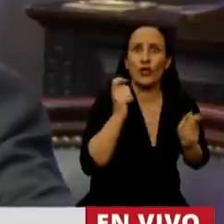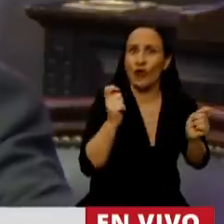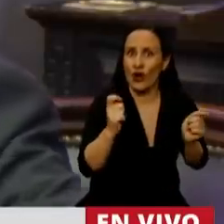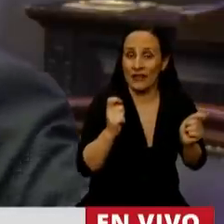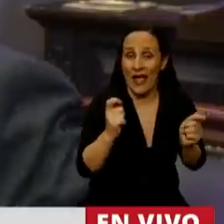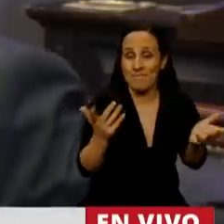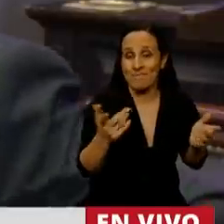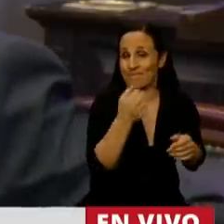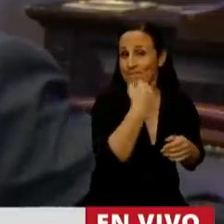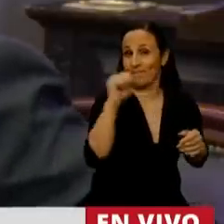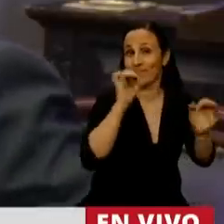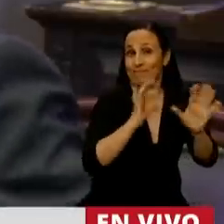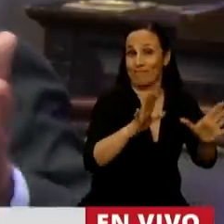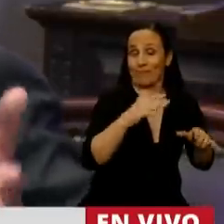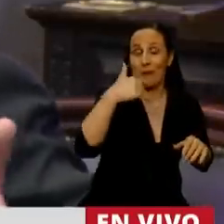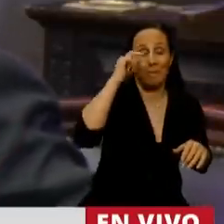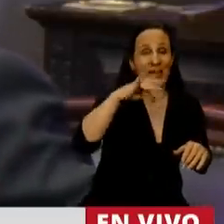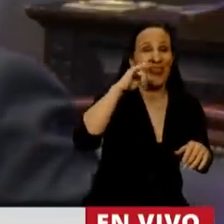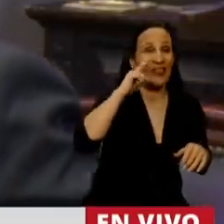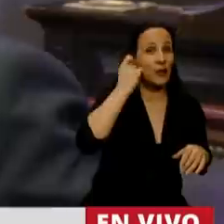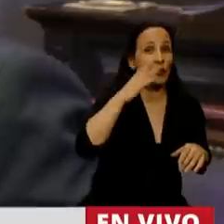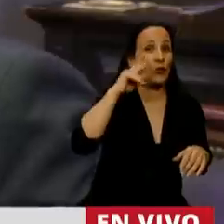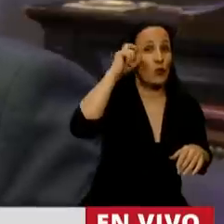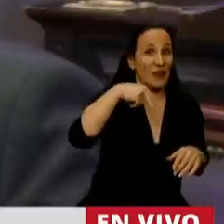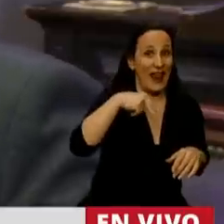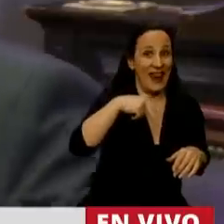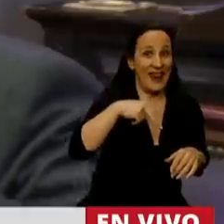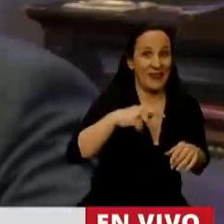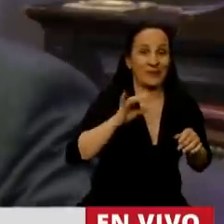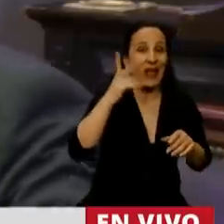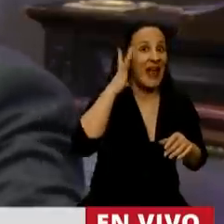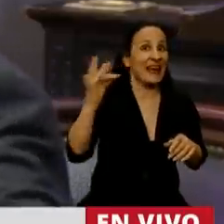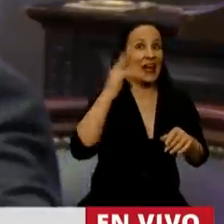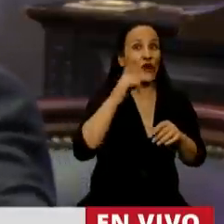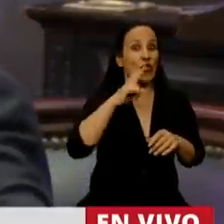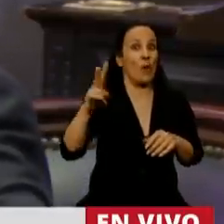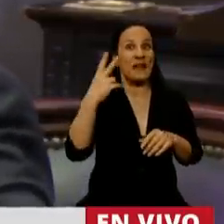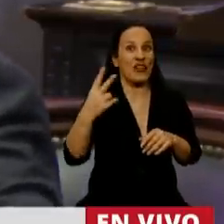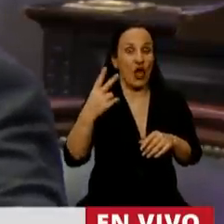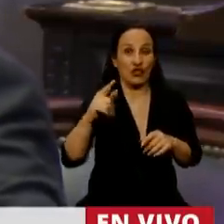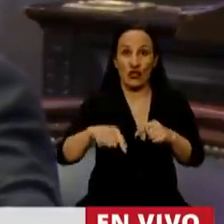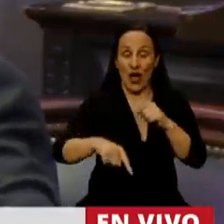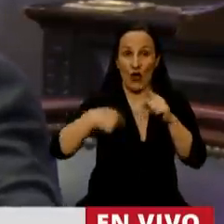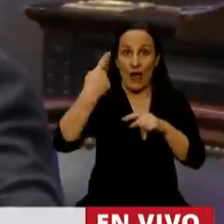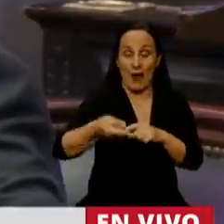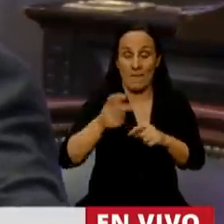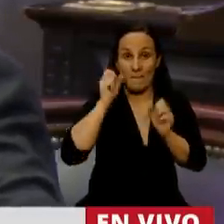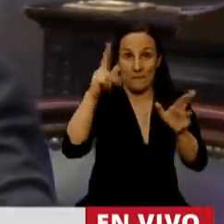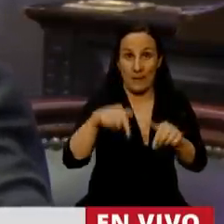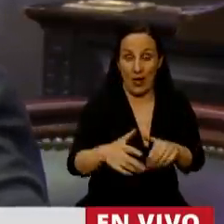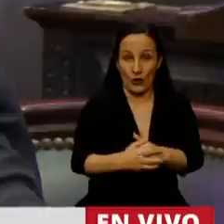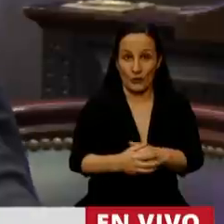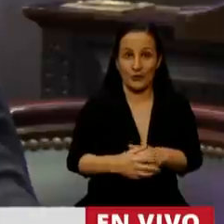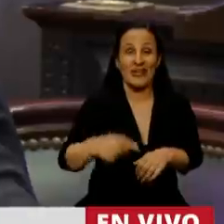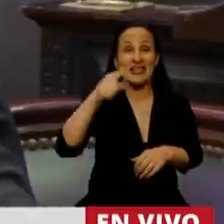con licencia de mendiguren porque le batieron el récord del 2002 que era de 12 y 12 2